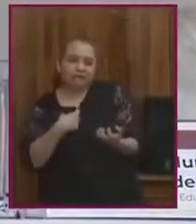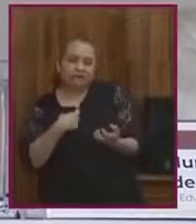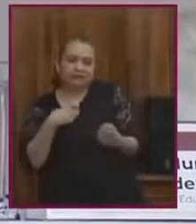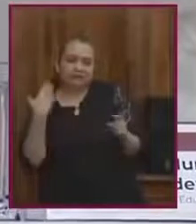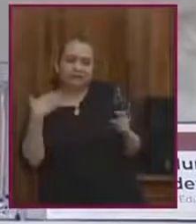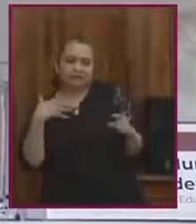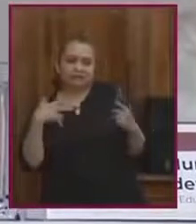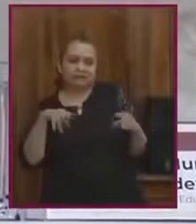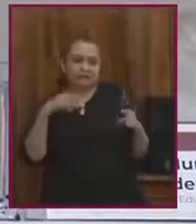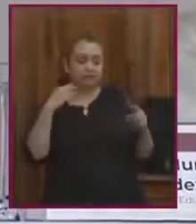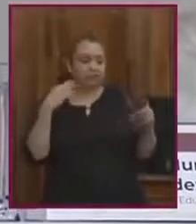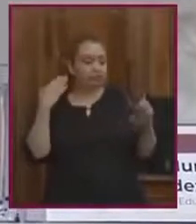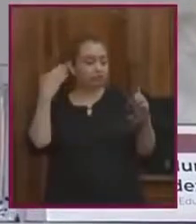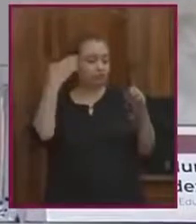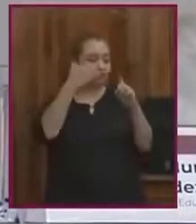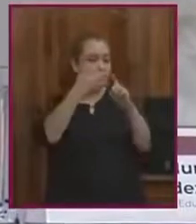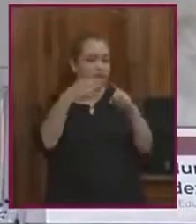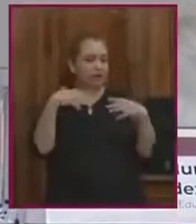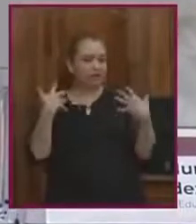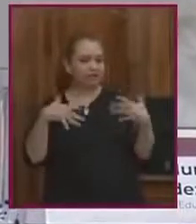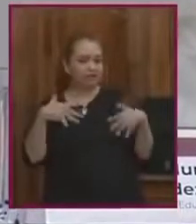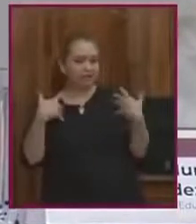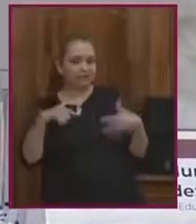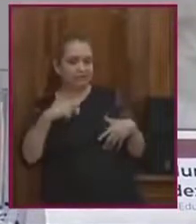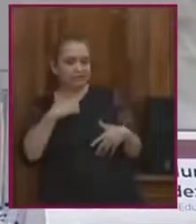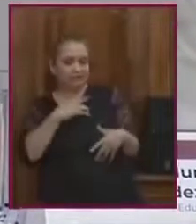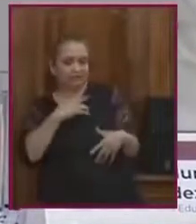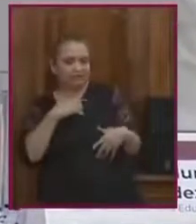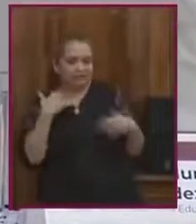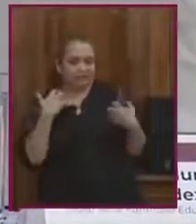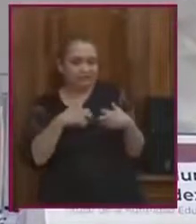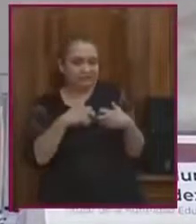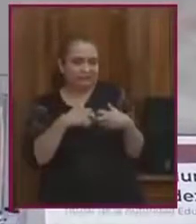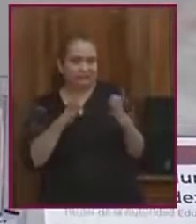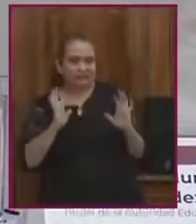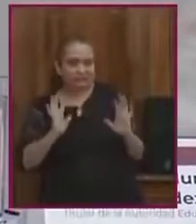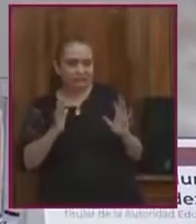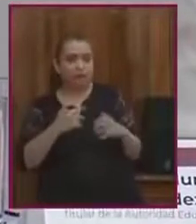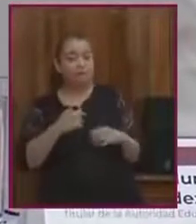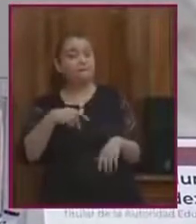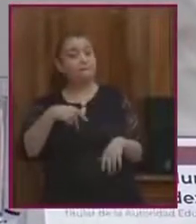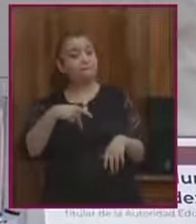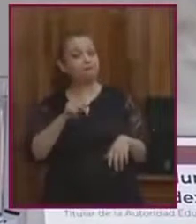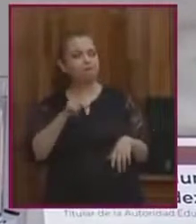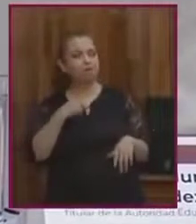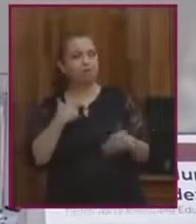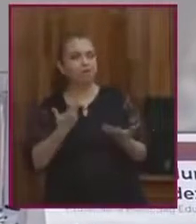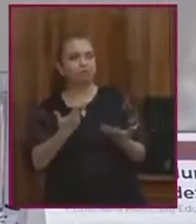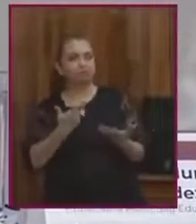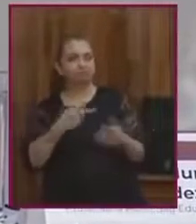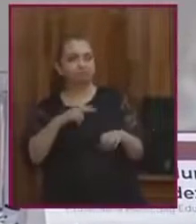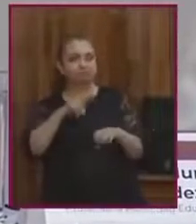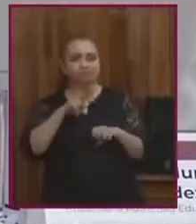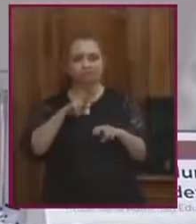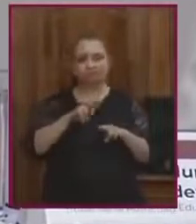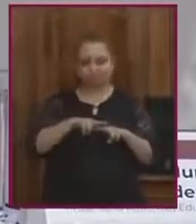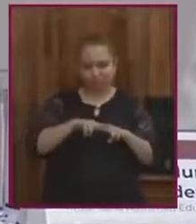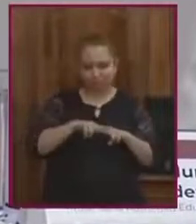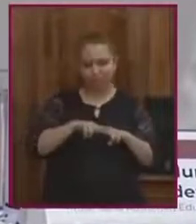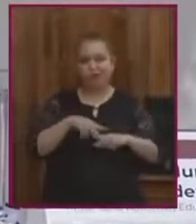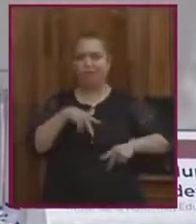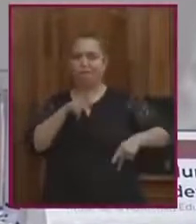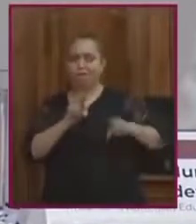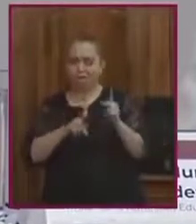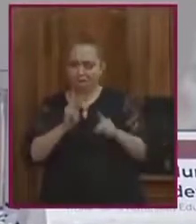desafiante cuando no aterrador. Y lo digo porque sentarnos a debatir, sentarnos a